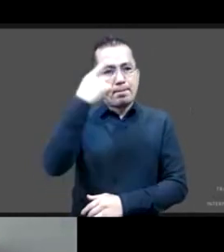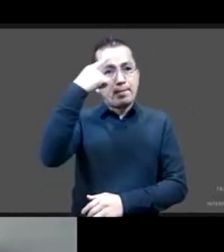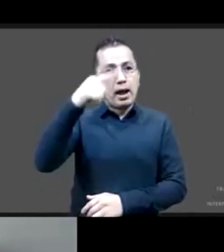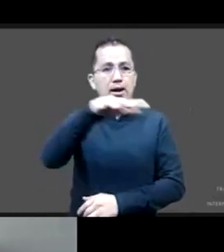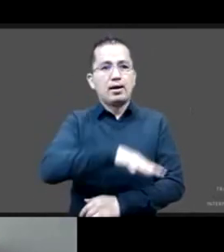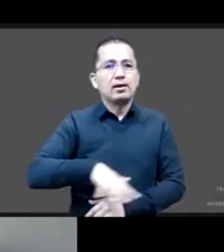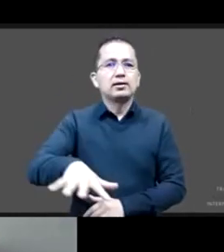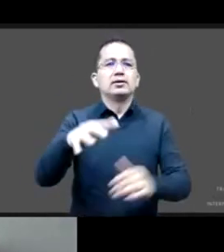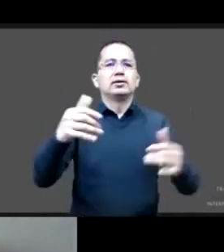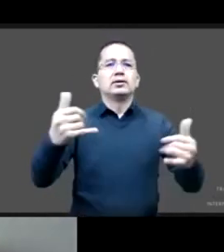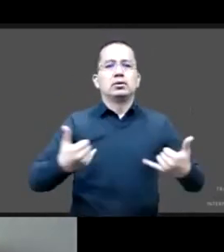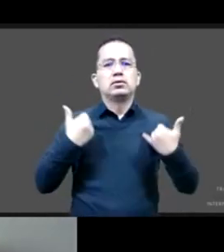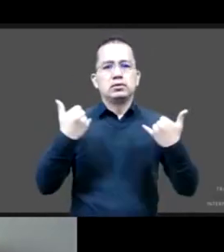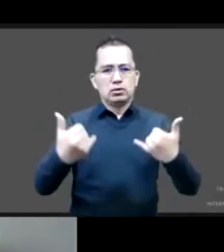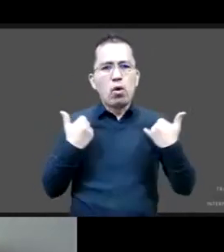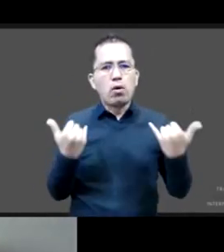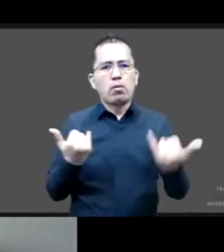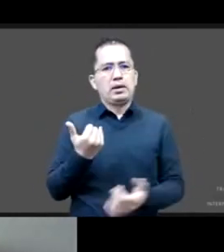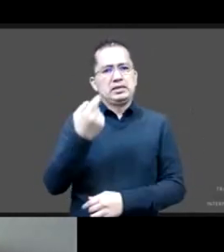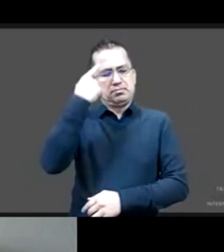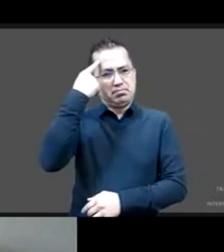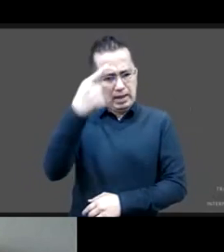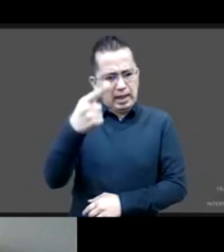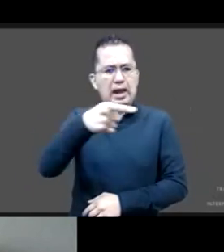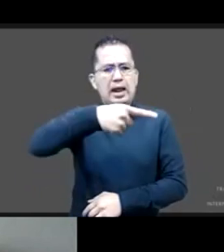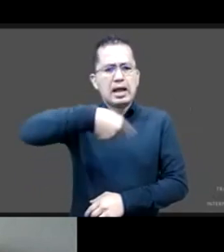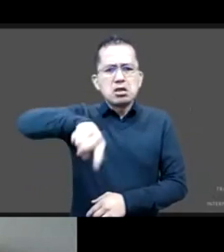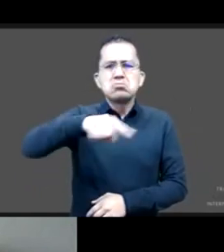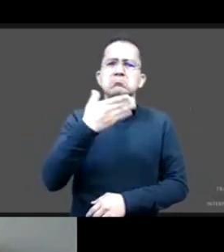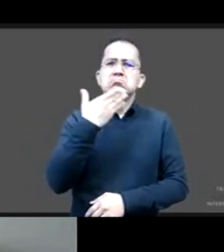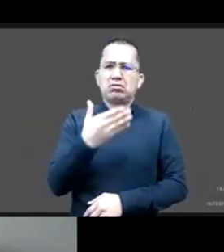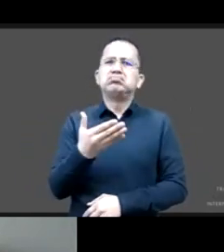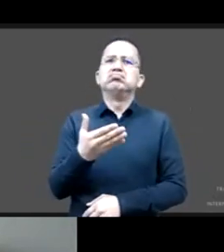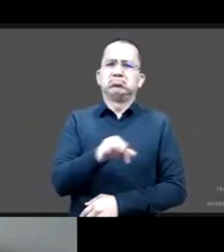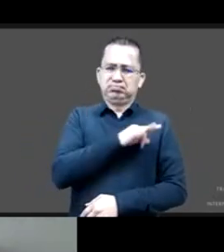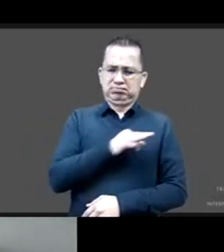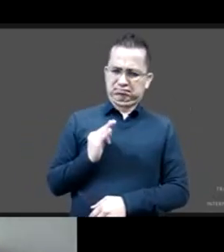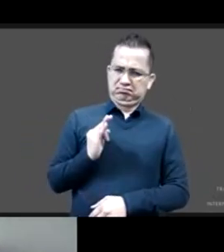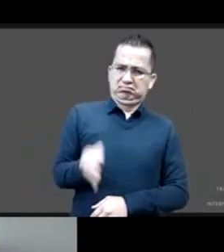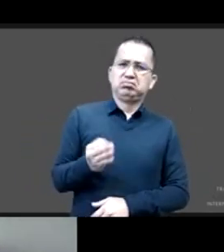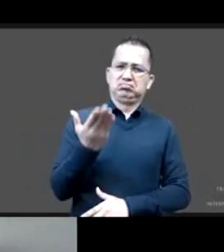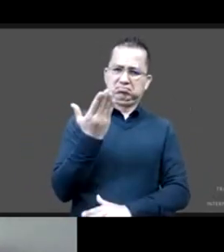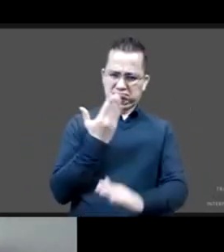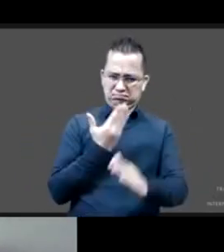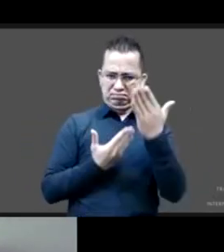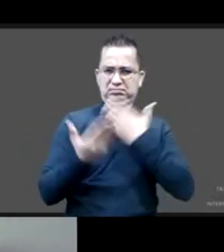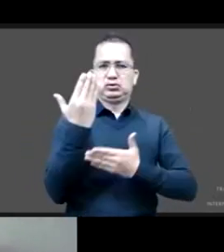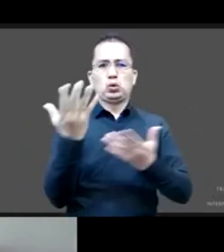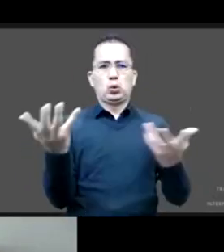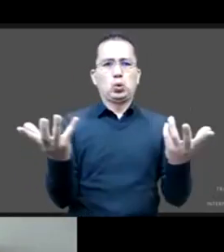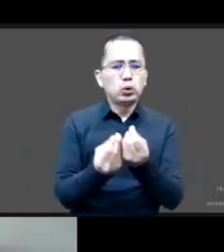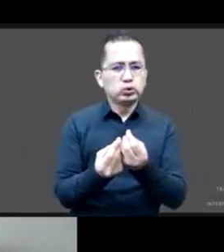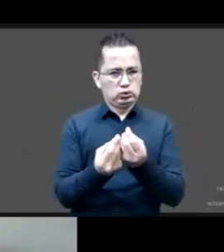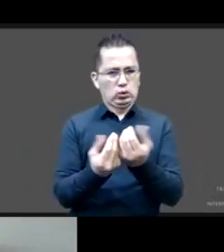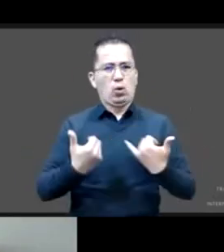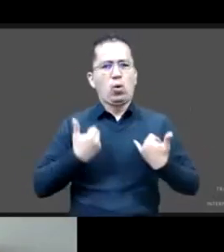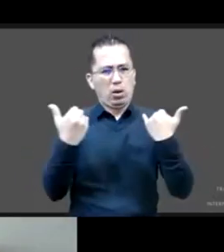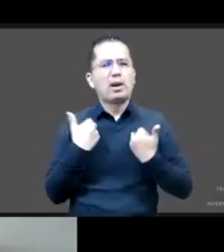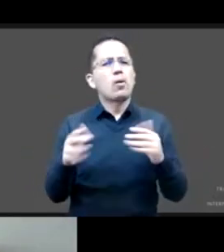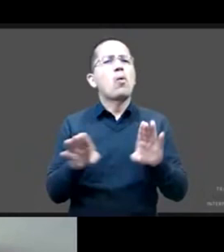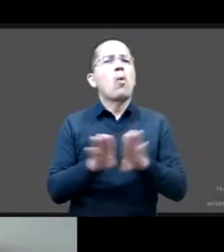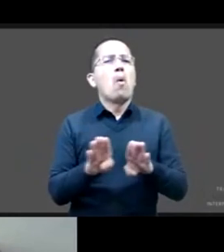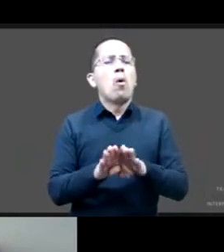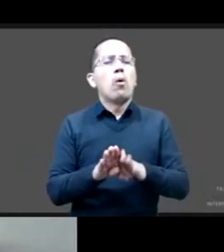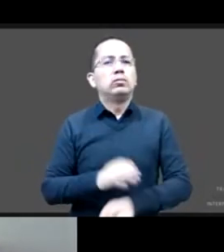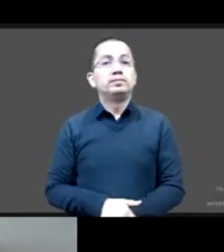concretas en términos de resiliencia y redes solidarias con adolescentes y jóvenes ¿qué de lo que no han